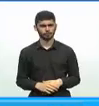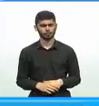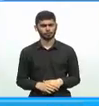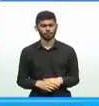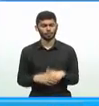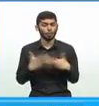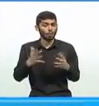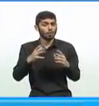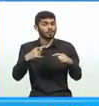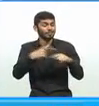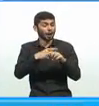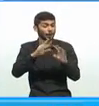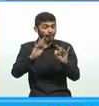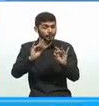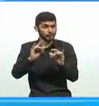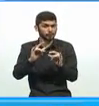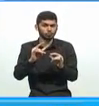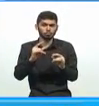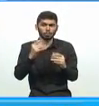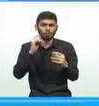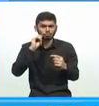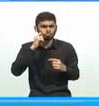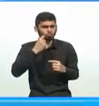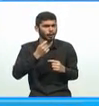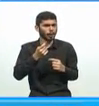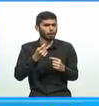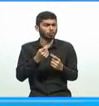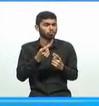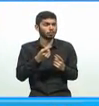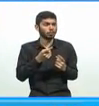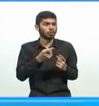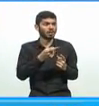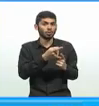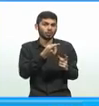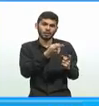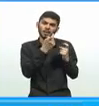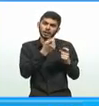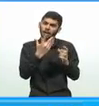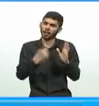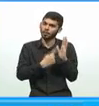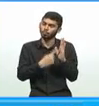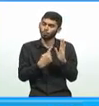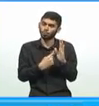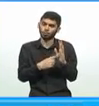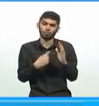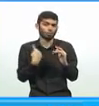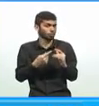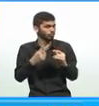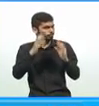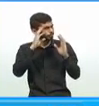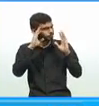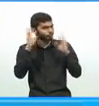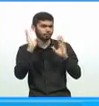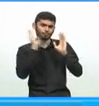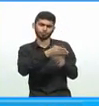dificilísimo pero aparte va a estar va a estar lindo de Unido vuelta porque ellos van a tener que salir a busar los tres puntos como sea es una canch Lina nosotros som un equipo que también